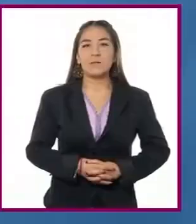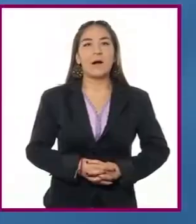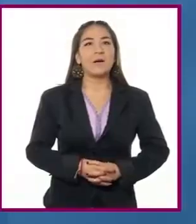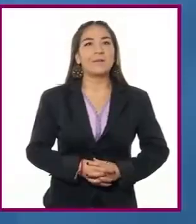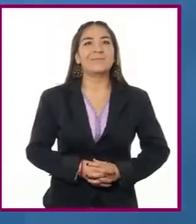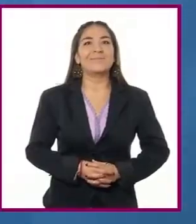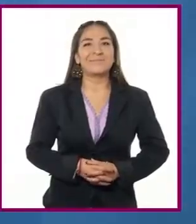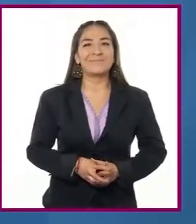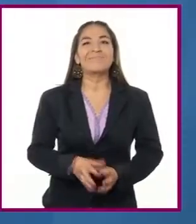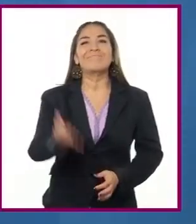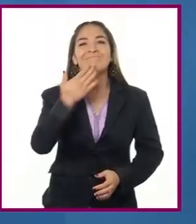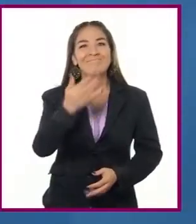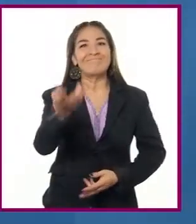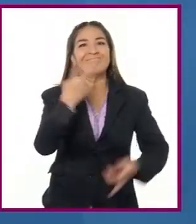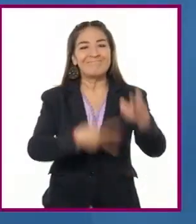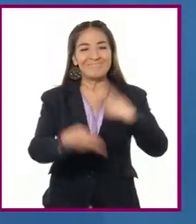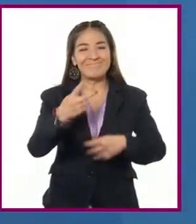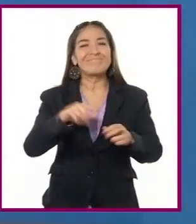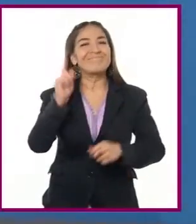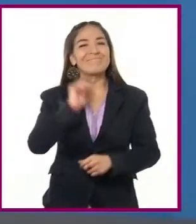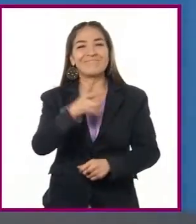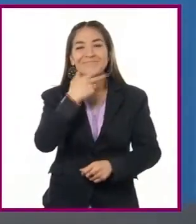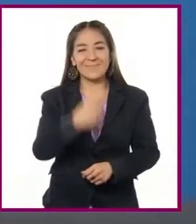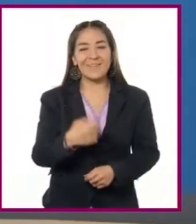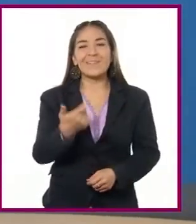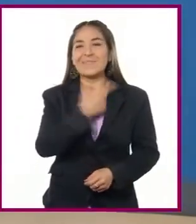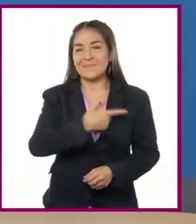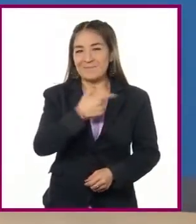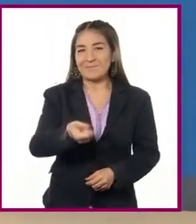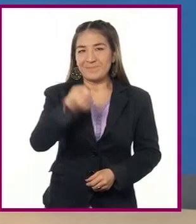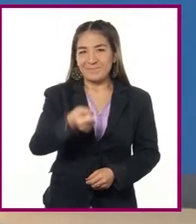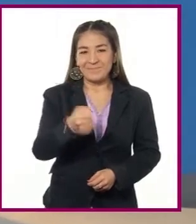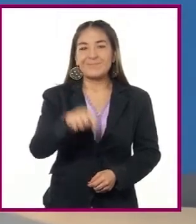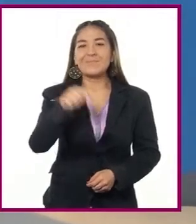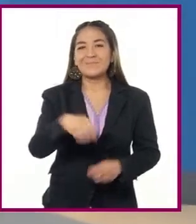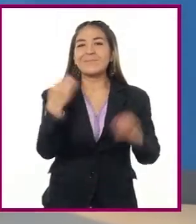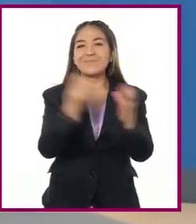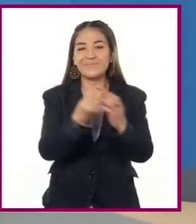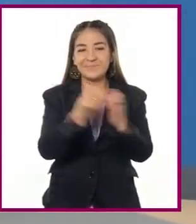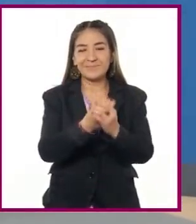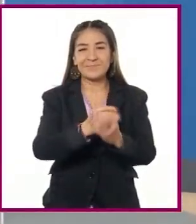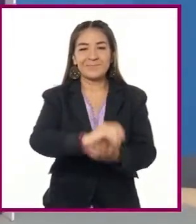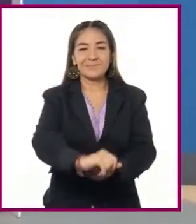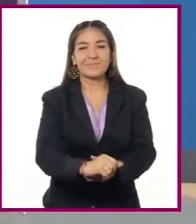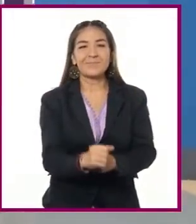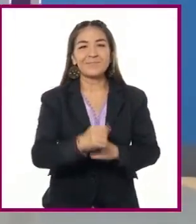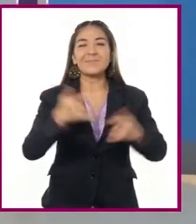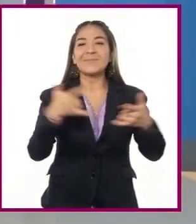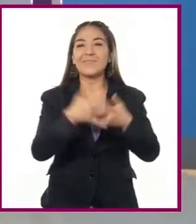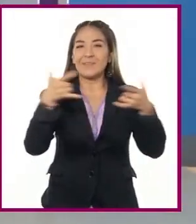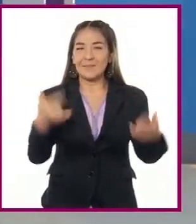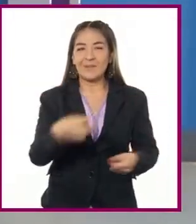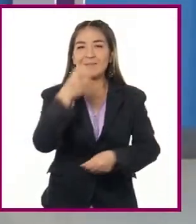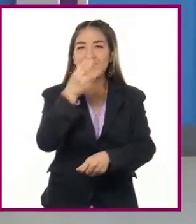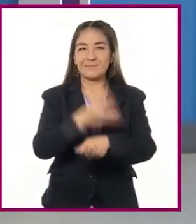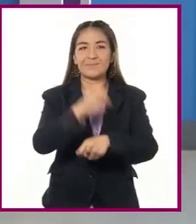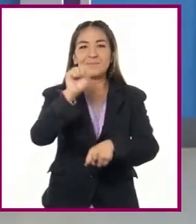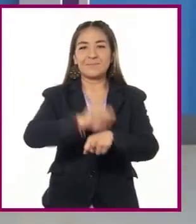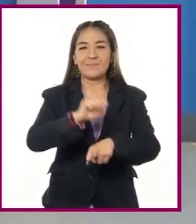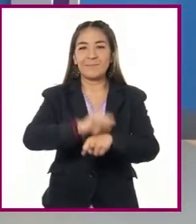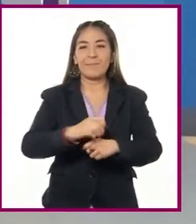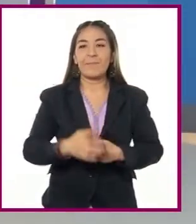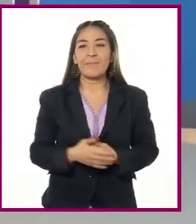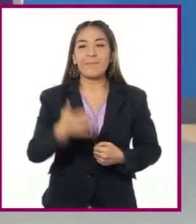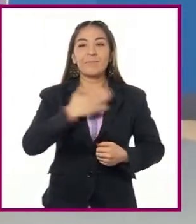Bienvenidas y bienvenidos. ¿Cómo están? Qué gusto saludarles en una sesión más de la asignatura Historia Tercer Grado. Soy